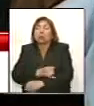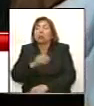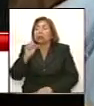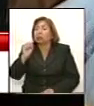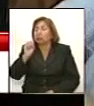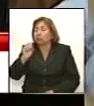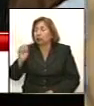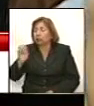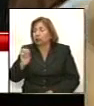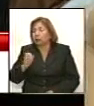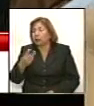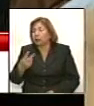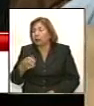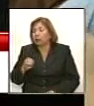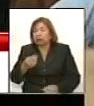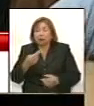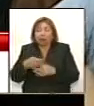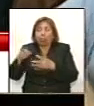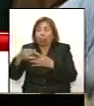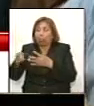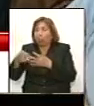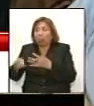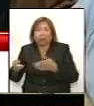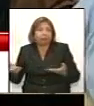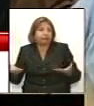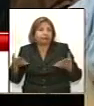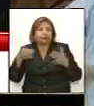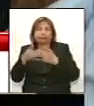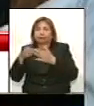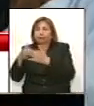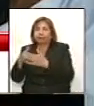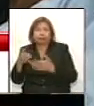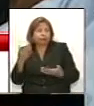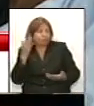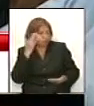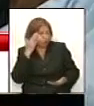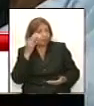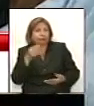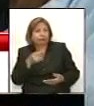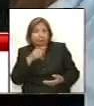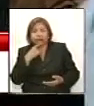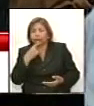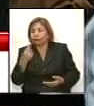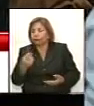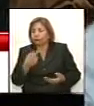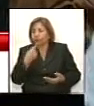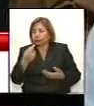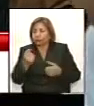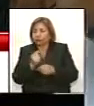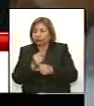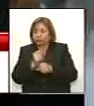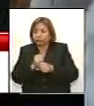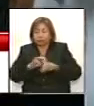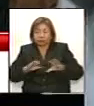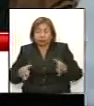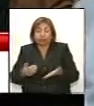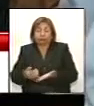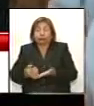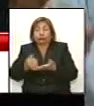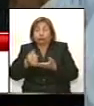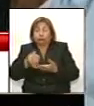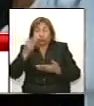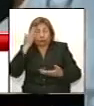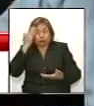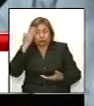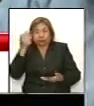somos varias instituciones y manejamos varias cosas, pero hasta ciertos límites. Eso sí creo, por eso que resalto que las mesas de trabajo nos ayudan un poco para